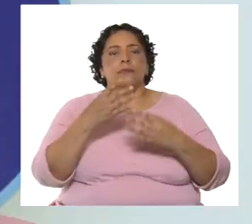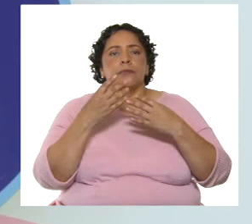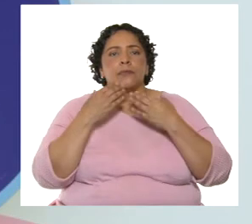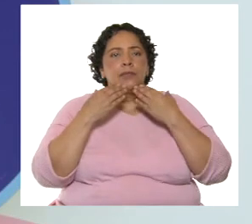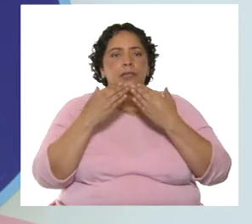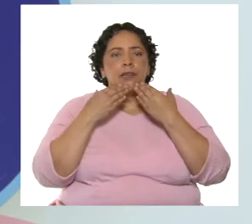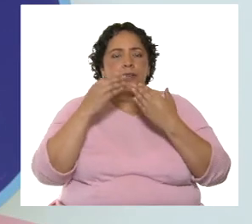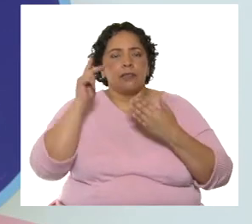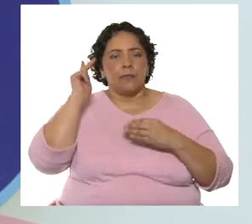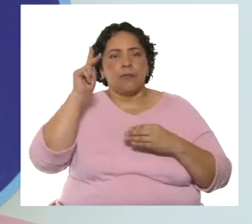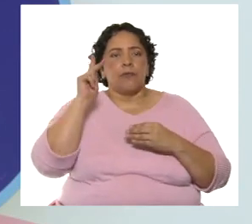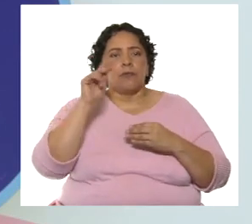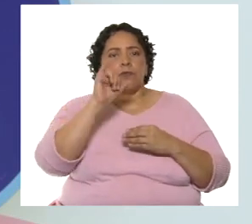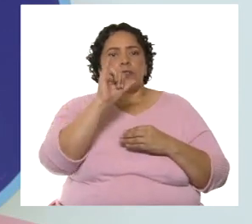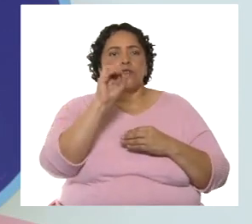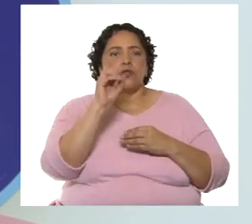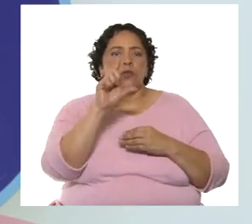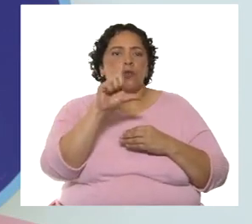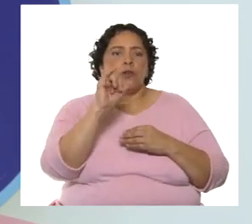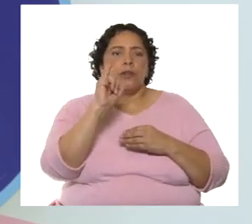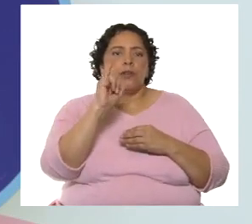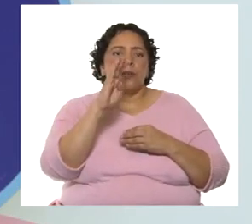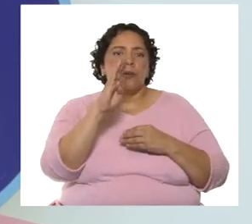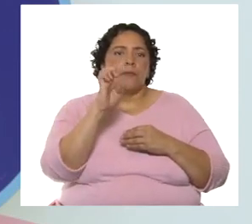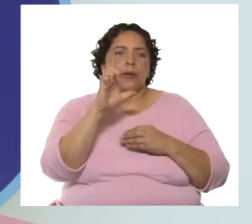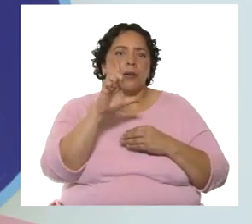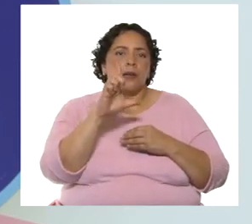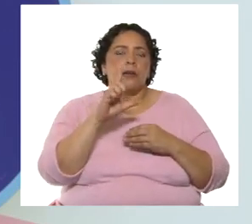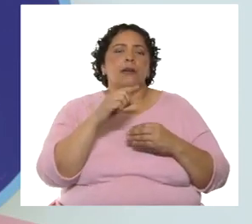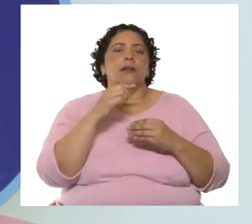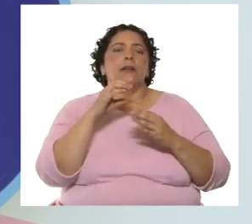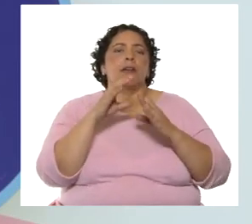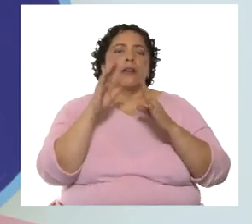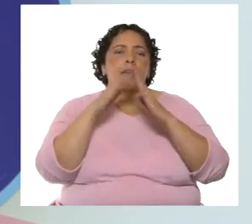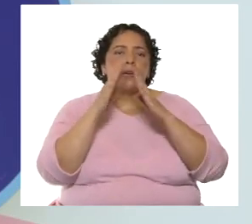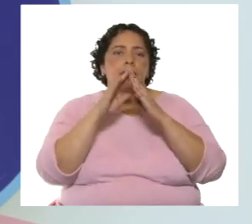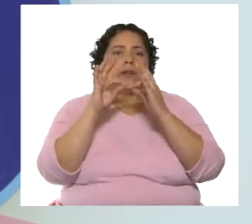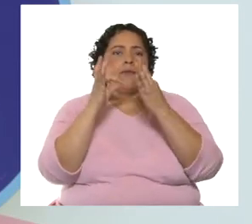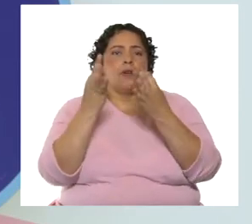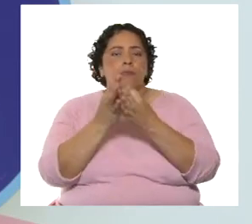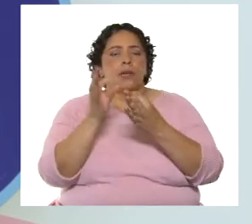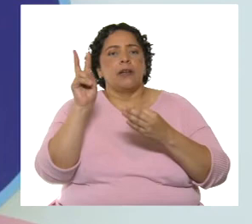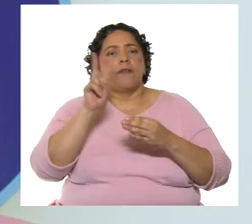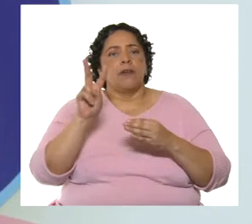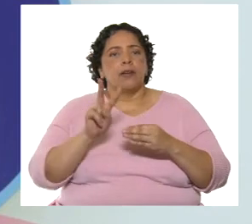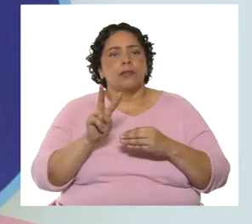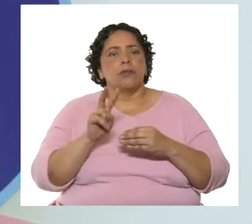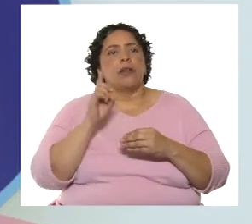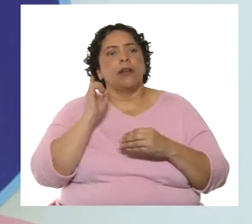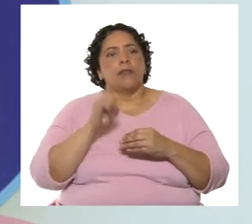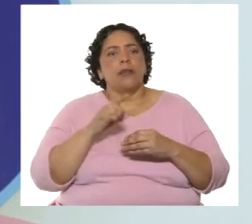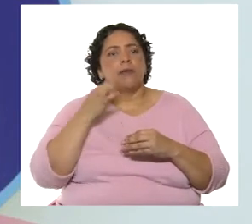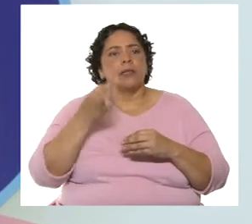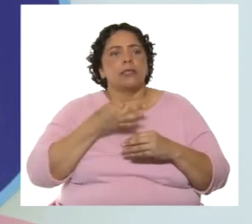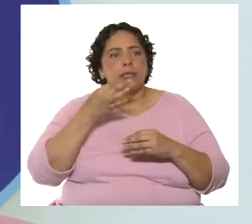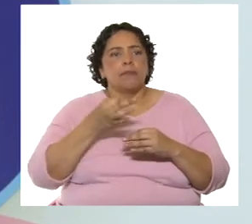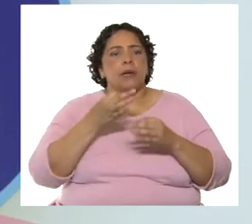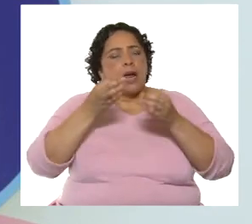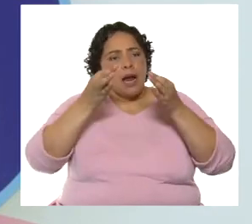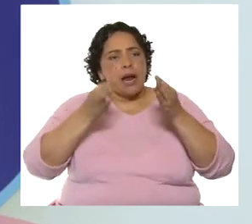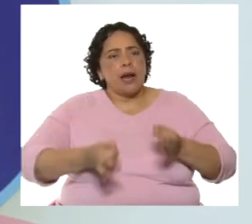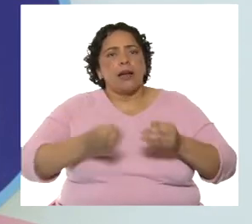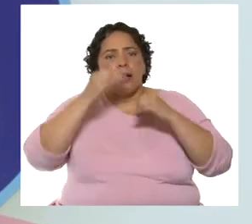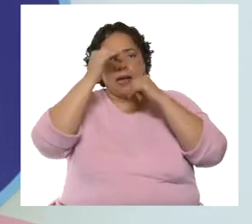Muchísimas gracias, profesora Yolibel. En casa, toda la familia venezolana debe siempre garantizar